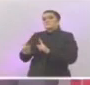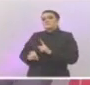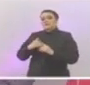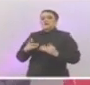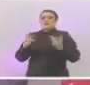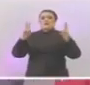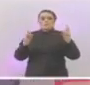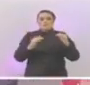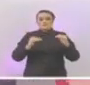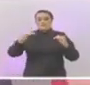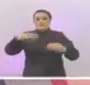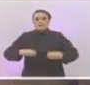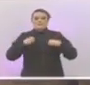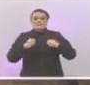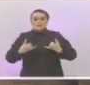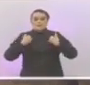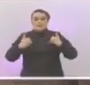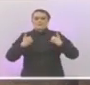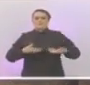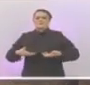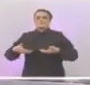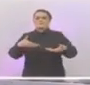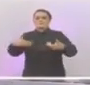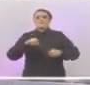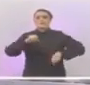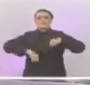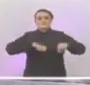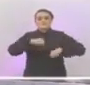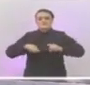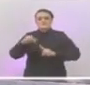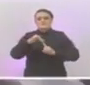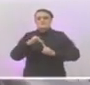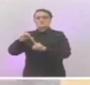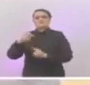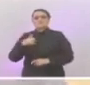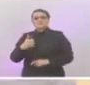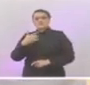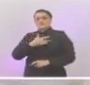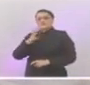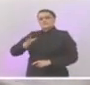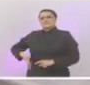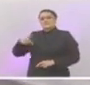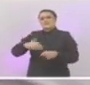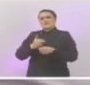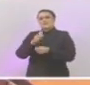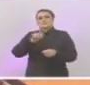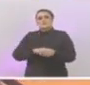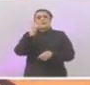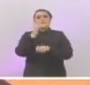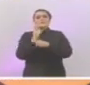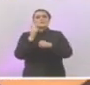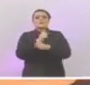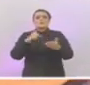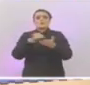vida, jóvenes con rumbo y una bici con rumbo. Y me da orgullo señalar que nuestro estado se ubica en el primer